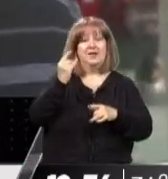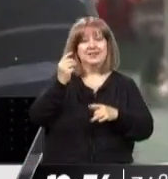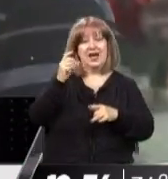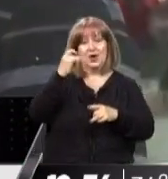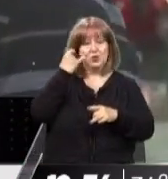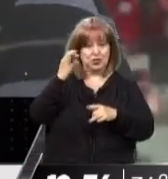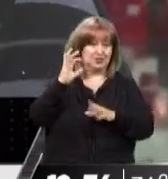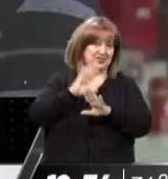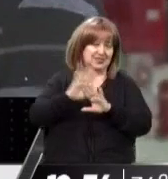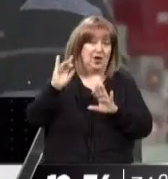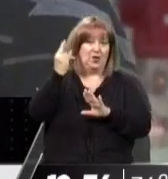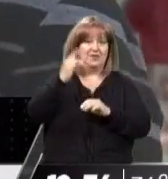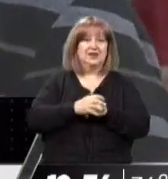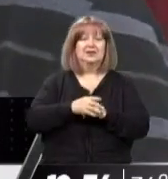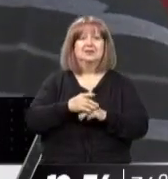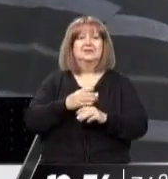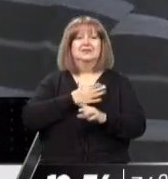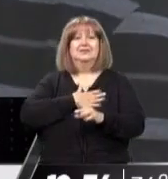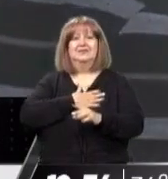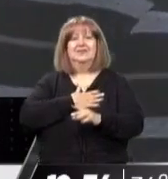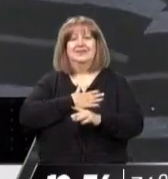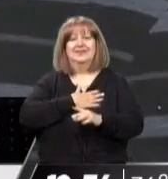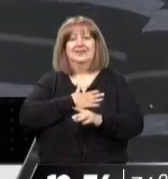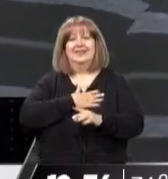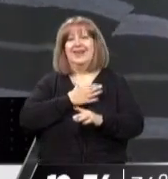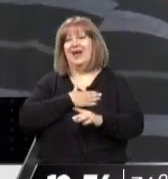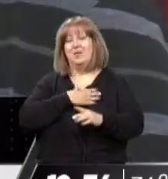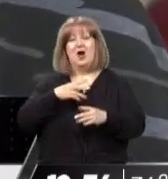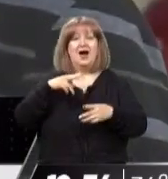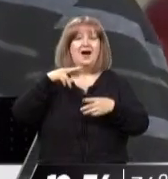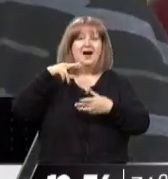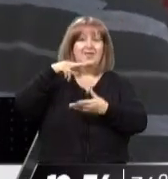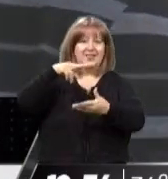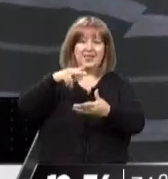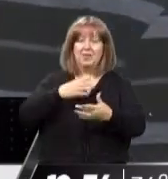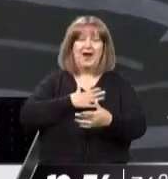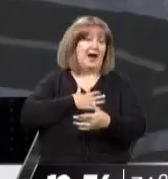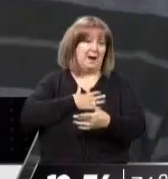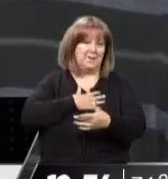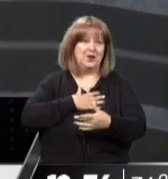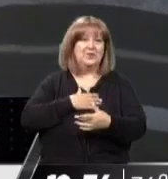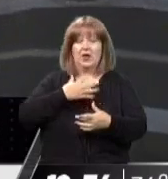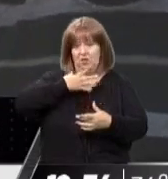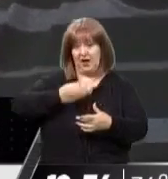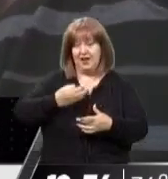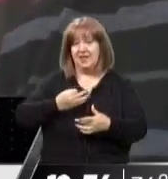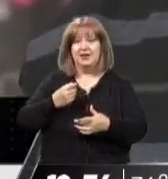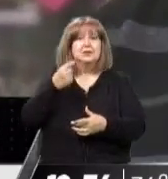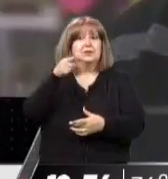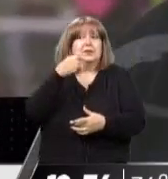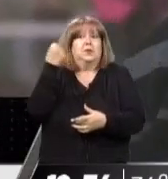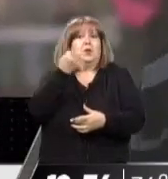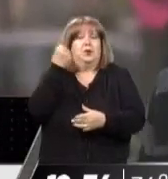Cuyo. Uh-huh. Aman la Vendimia, me imagino. Sí, sí, hemos trabajado, o sea, para nosotros la Vendimia es como muy